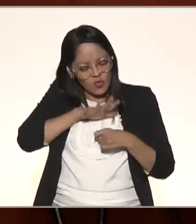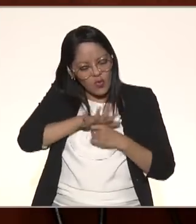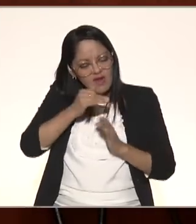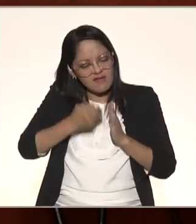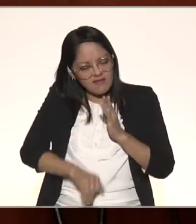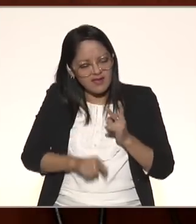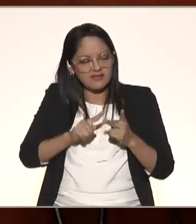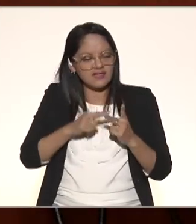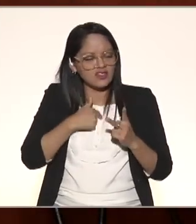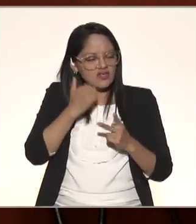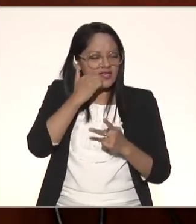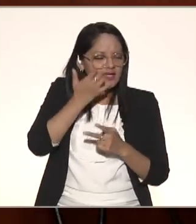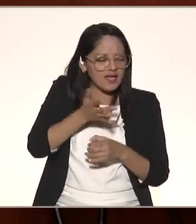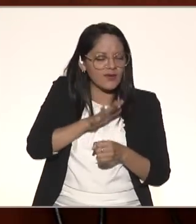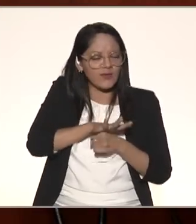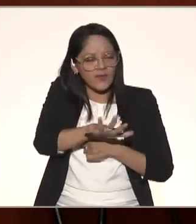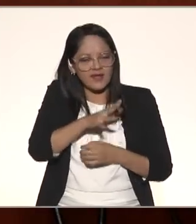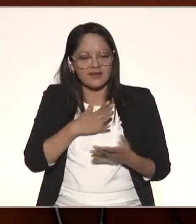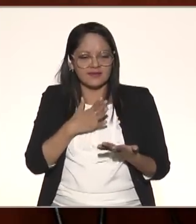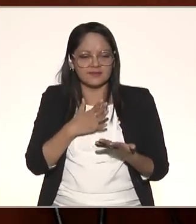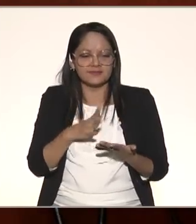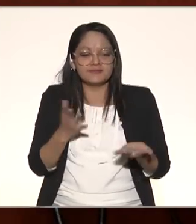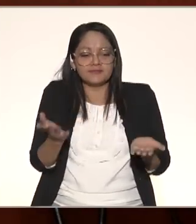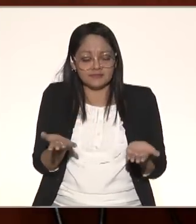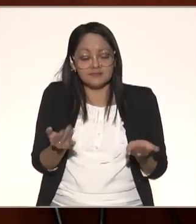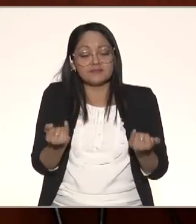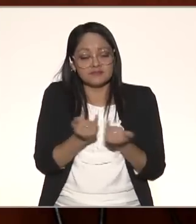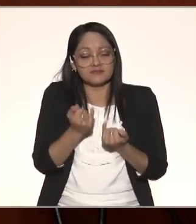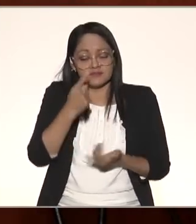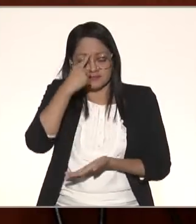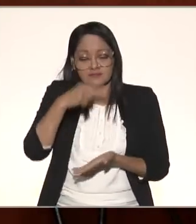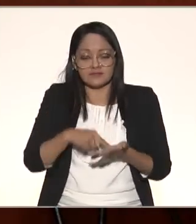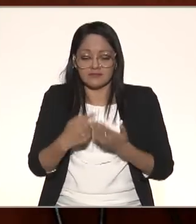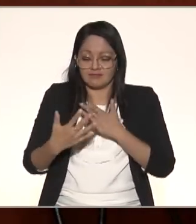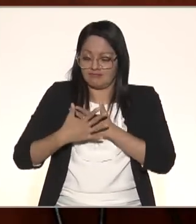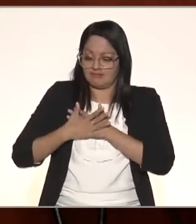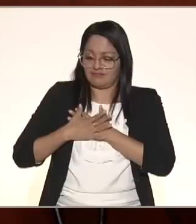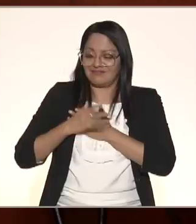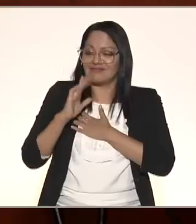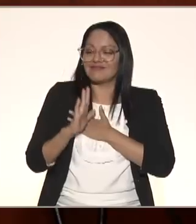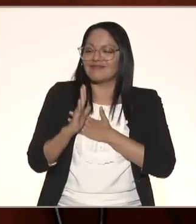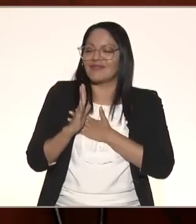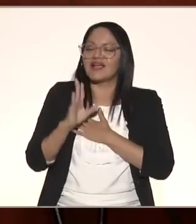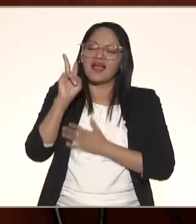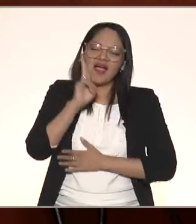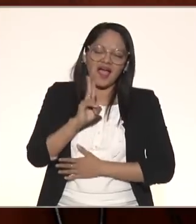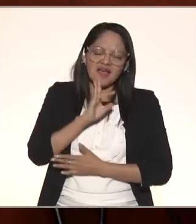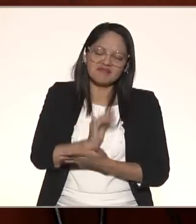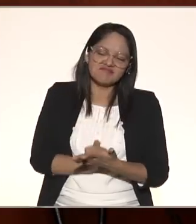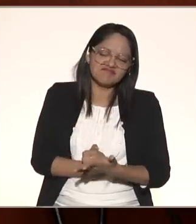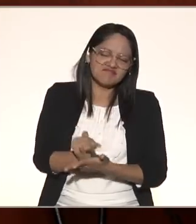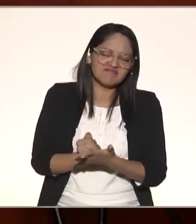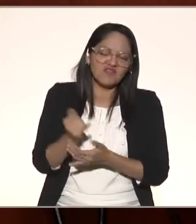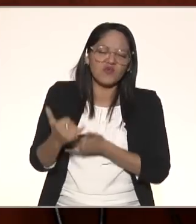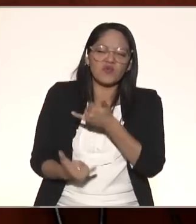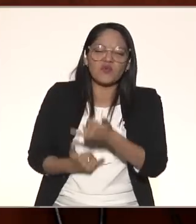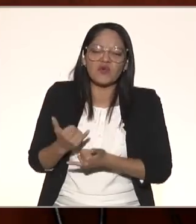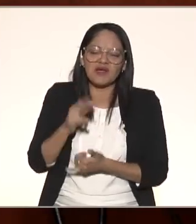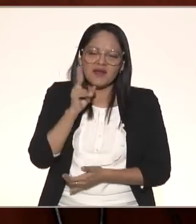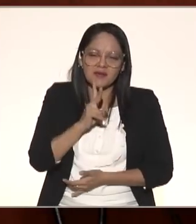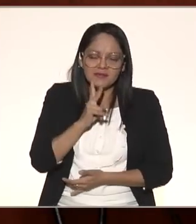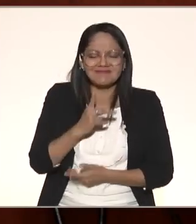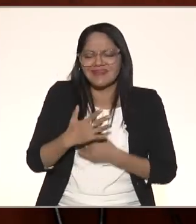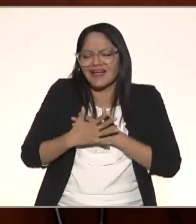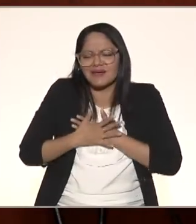queremos qué no queremos atravesar y que yo sí creo que el amor es para jugárnosla y que nos toca trabajar amar sin